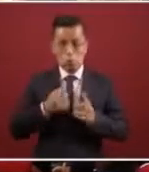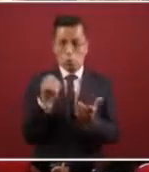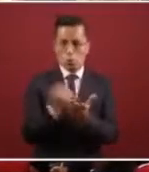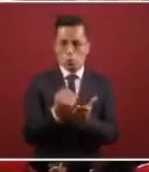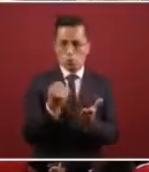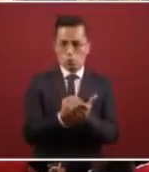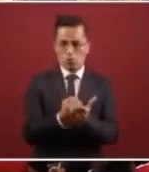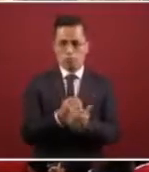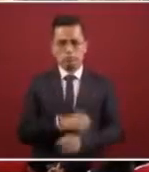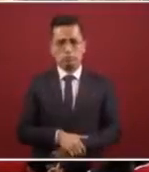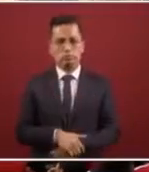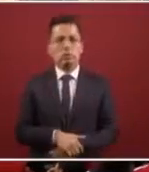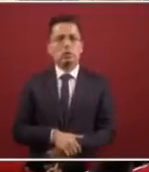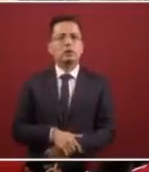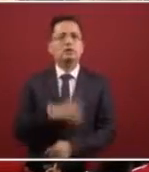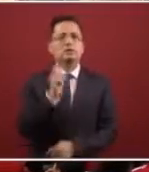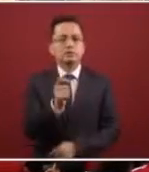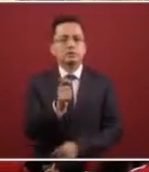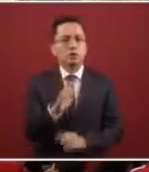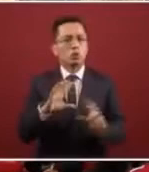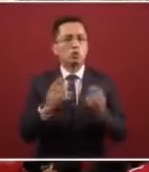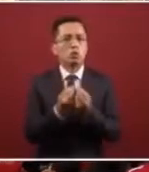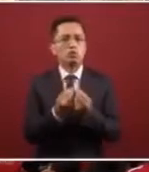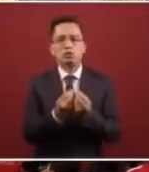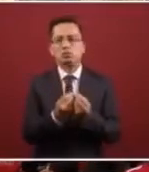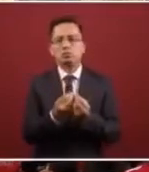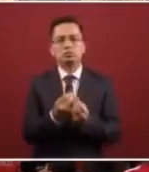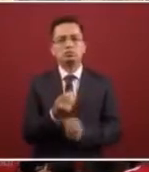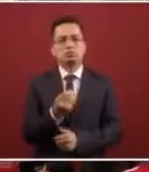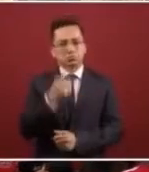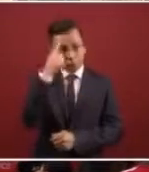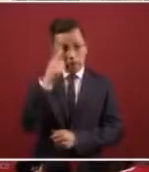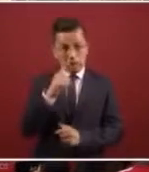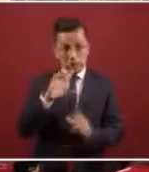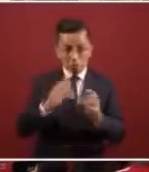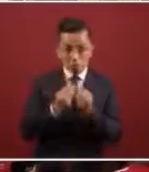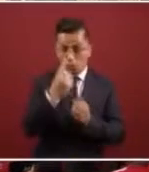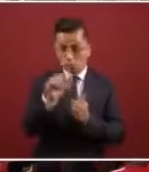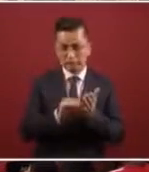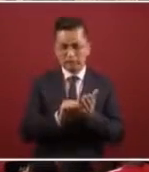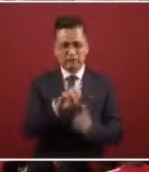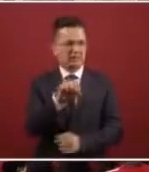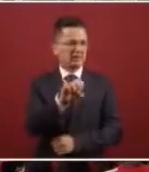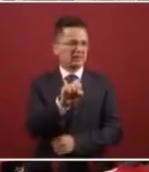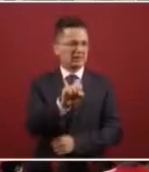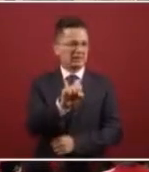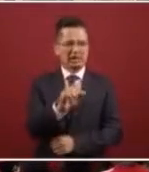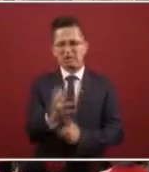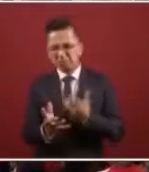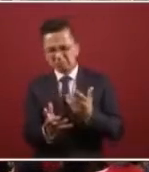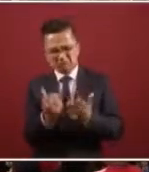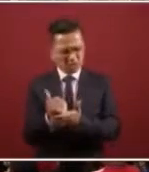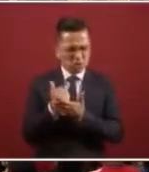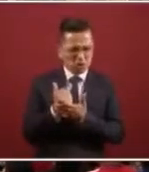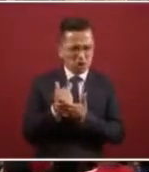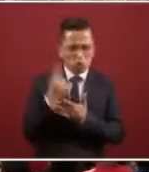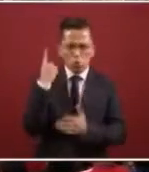De modo que son 60 al mes. Si me ayudan a hacer la cuenta al